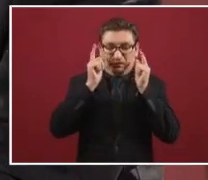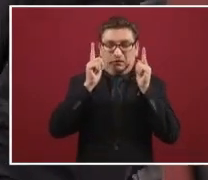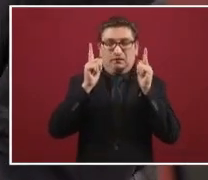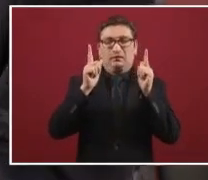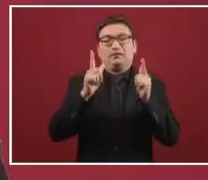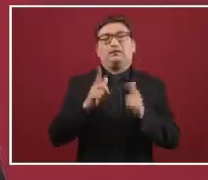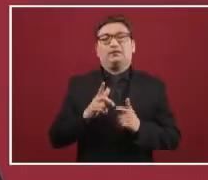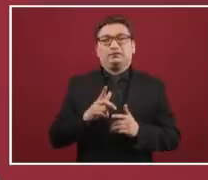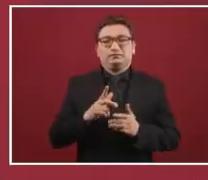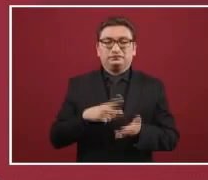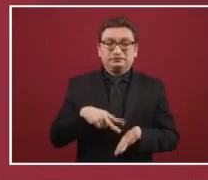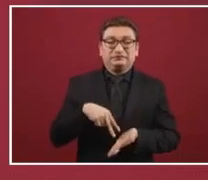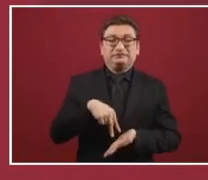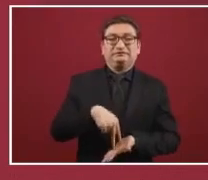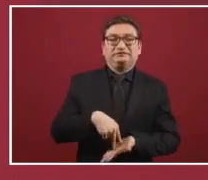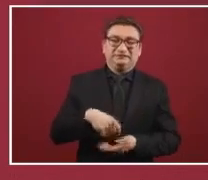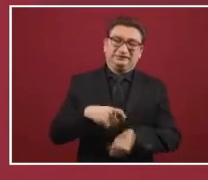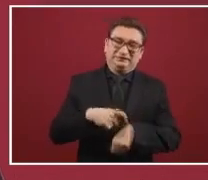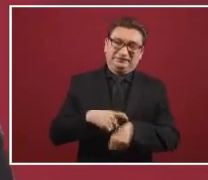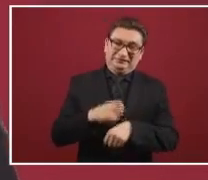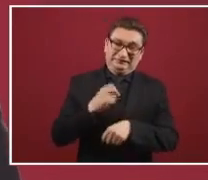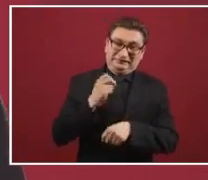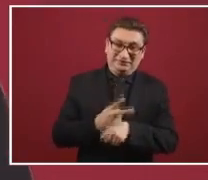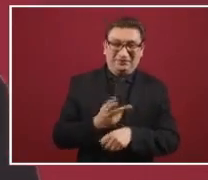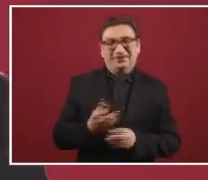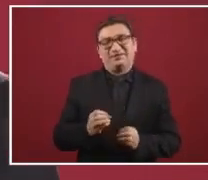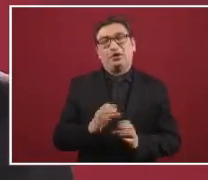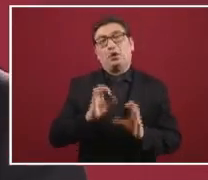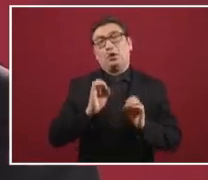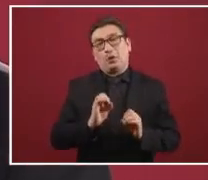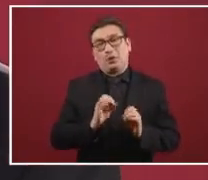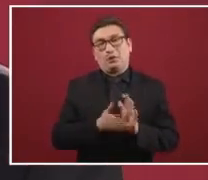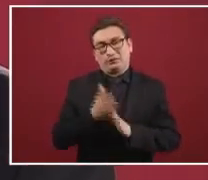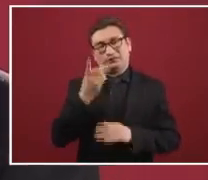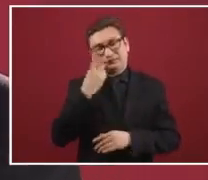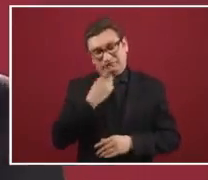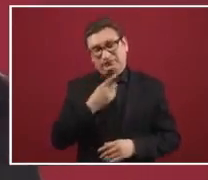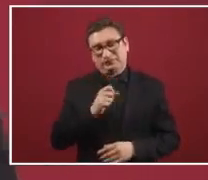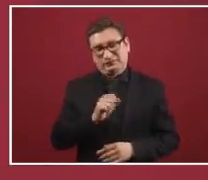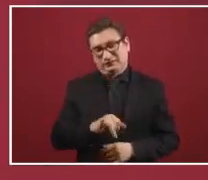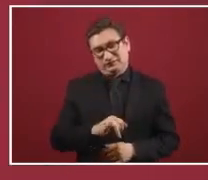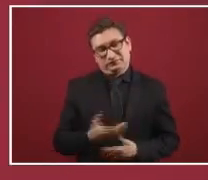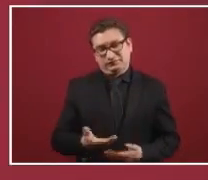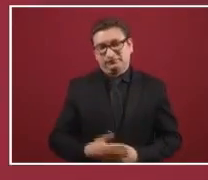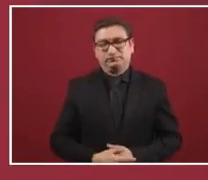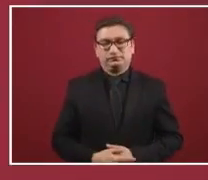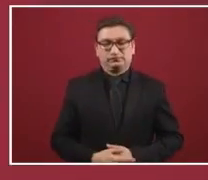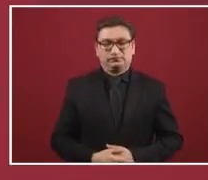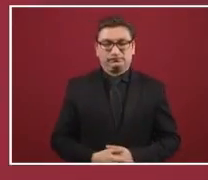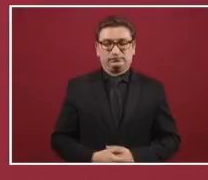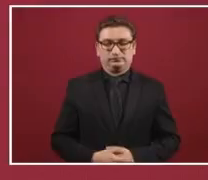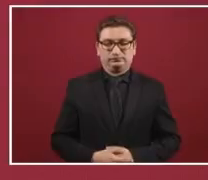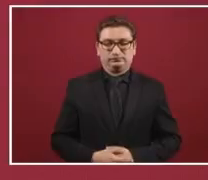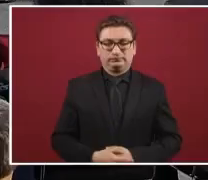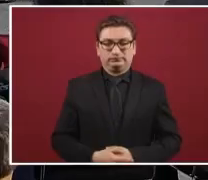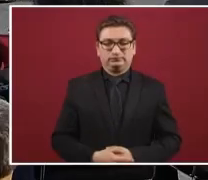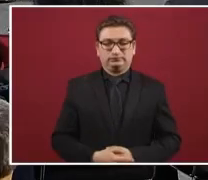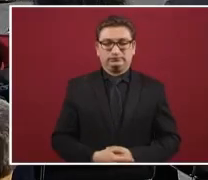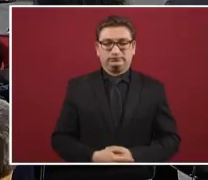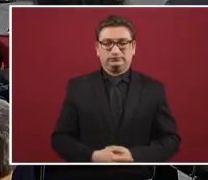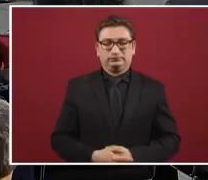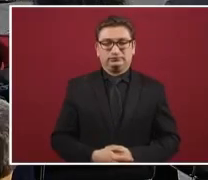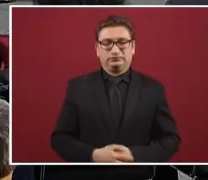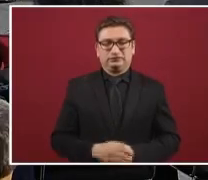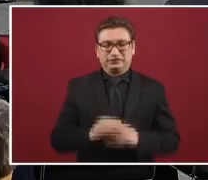ya no es tan temprano, ¿sí? O sea, ya no es a